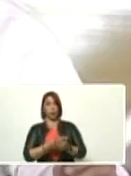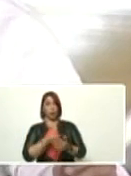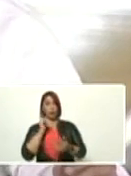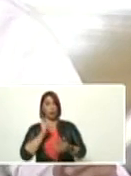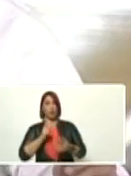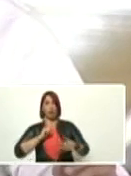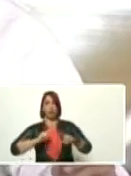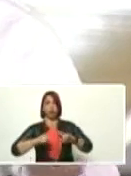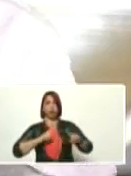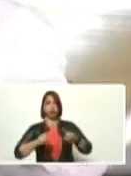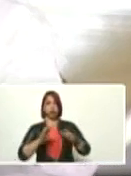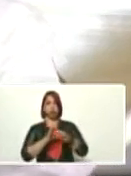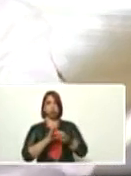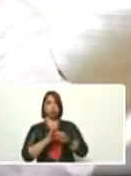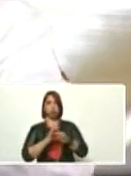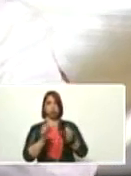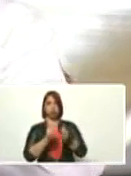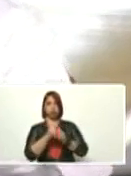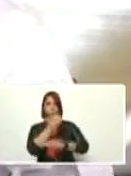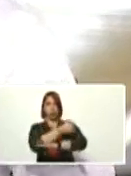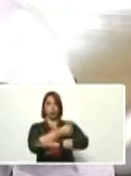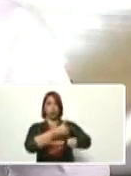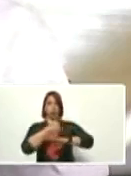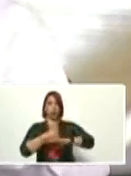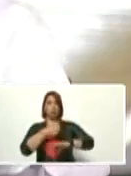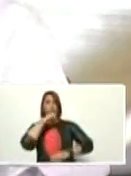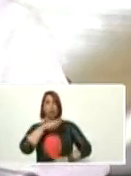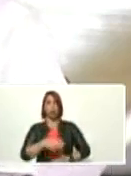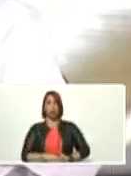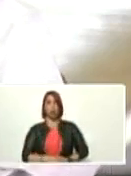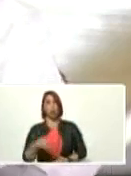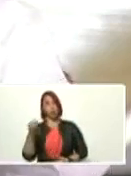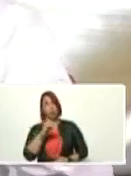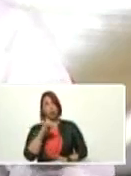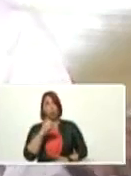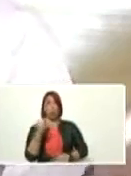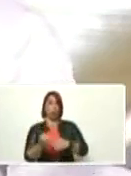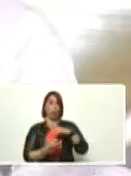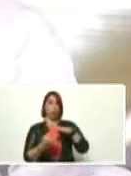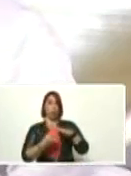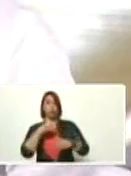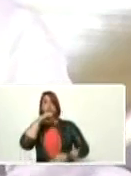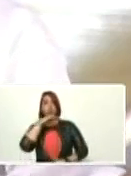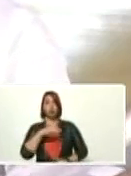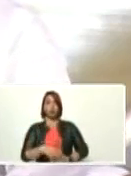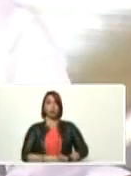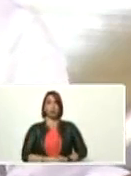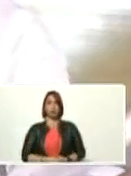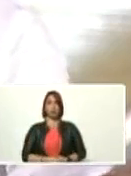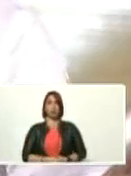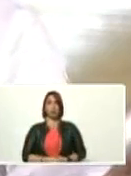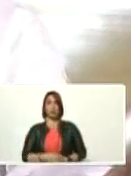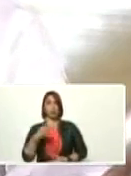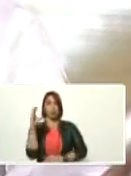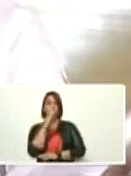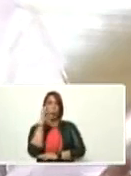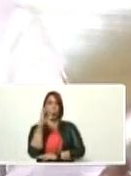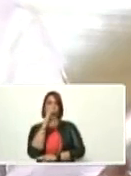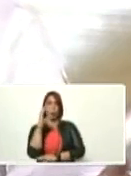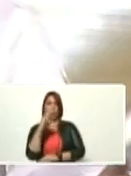coordinación con las autoridades históricas o de las instituciones históricas de Colombia.